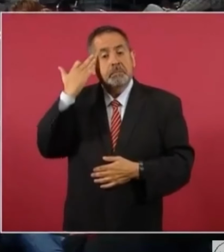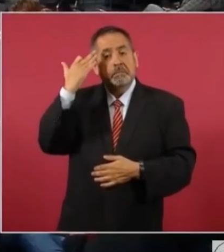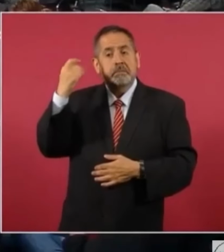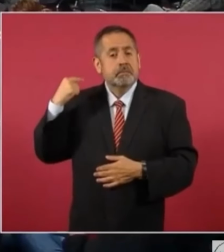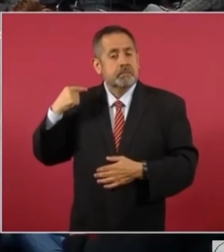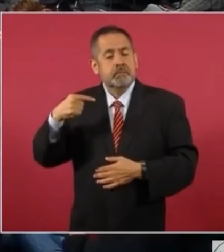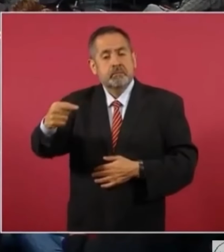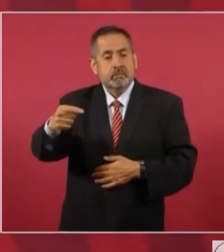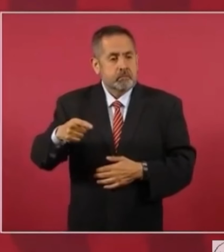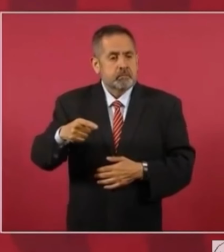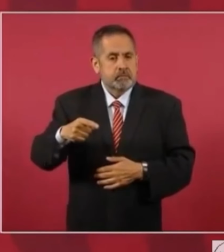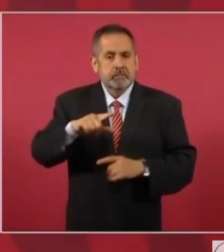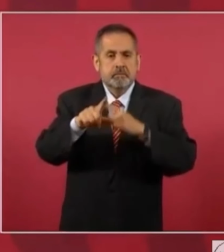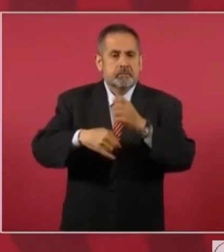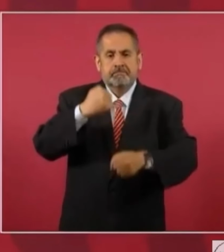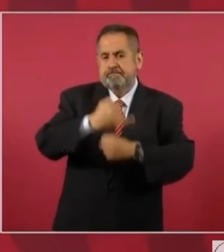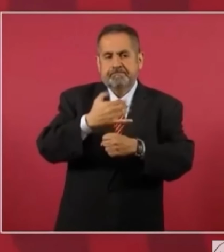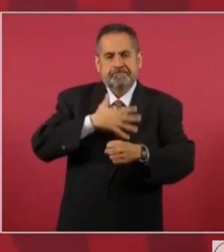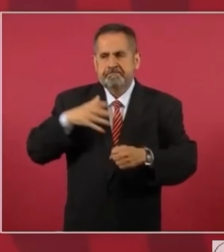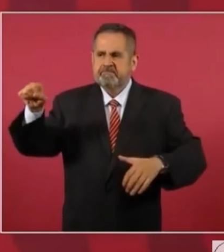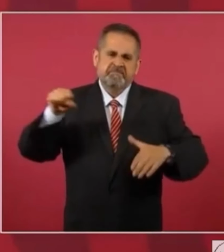lo metieron injustamente a la cárcel.